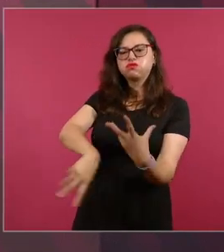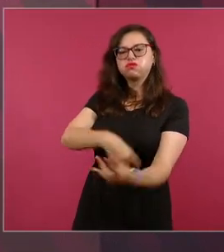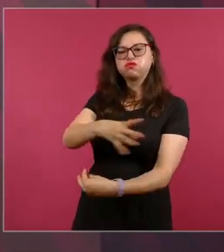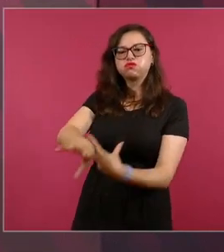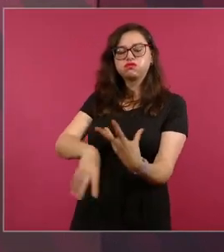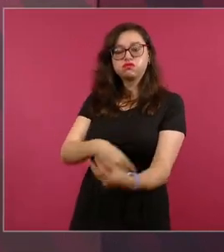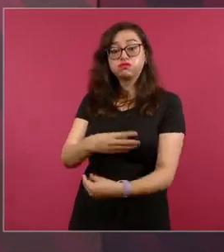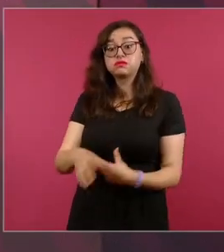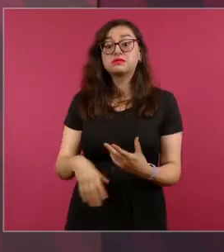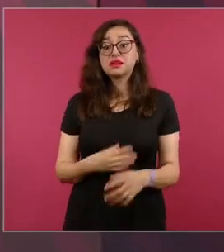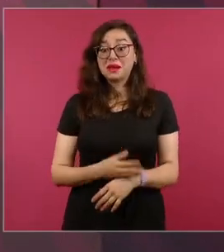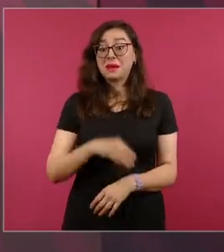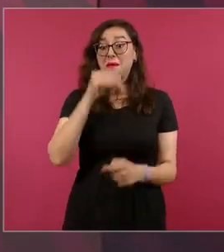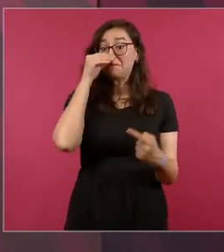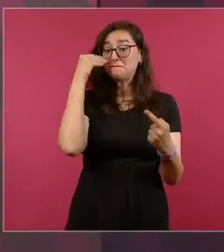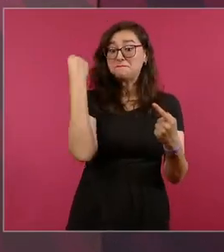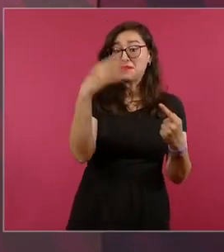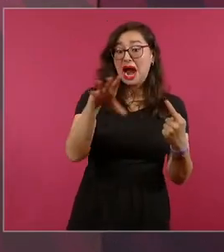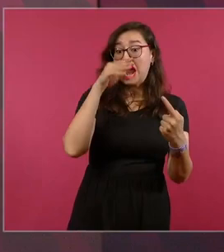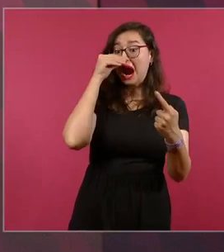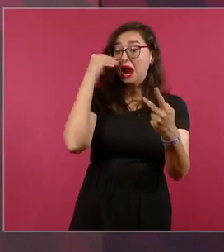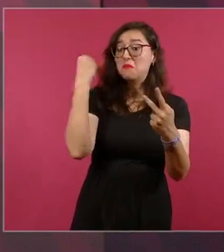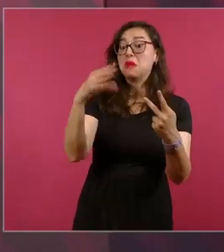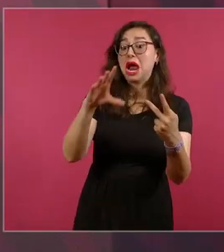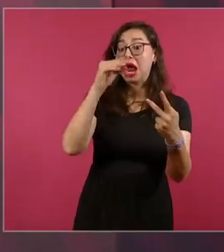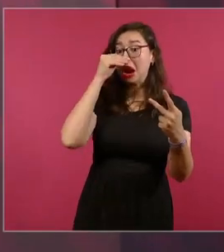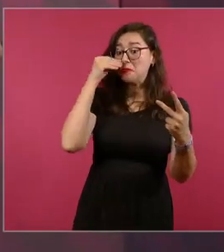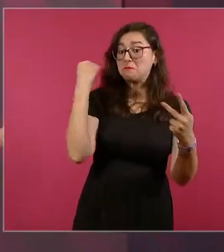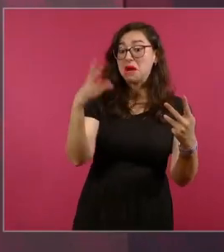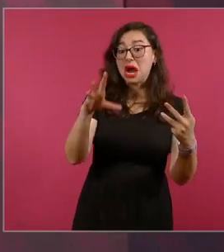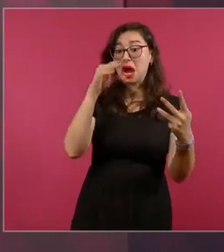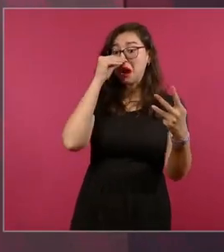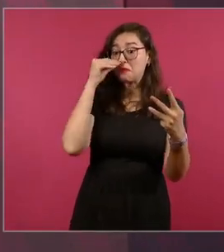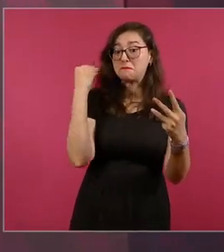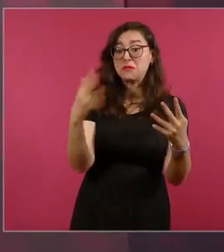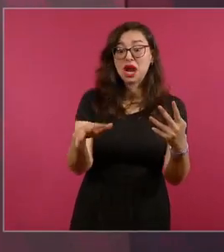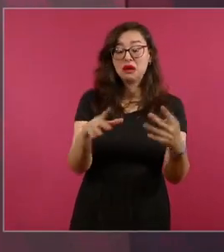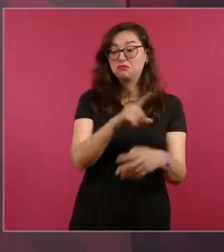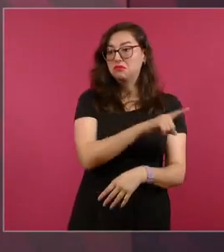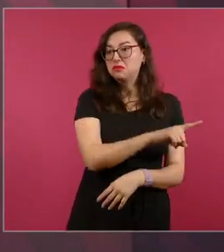Se les fabricaron delitos de lavado de dinero.